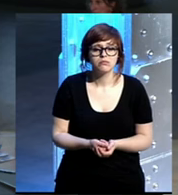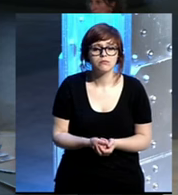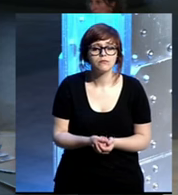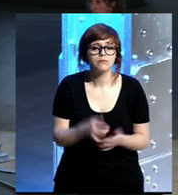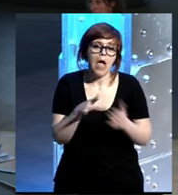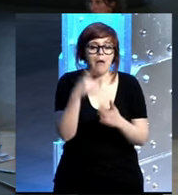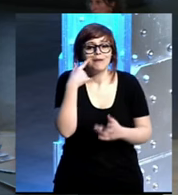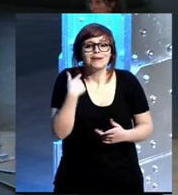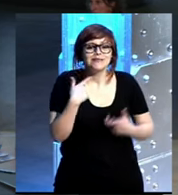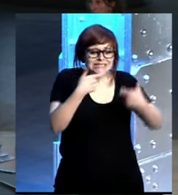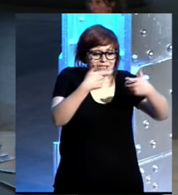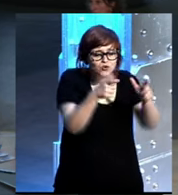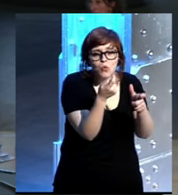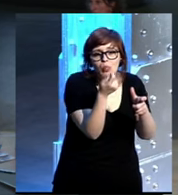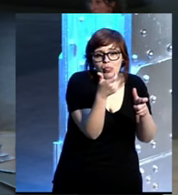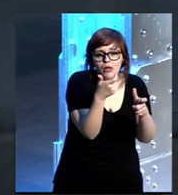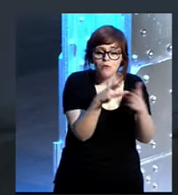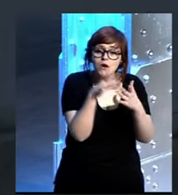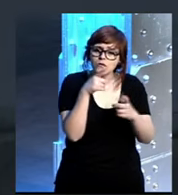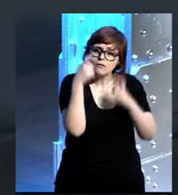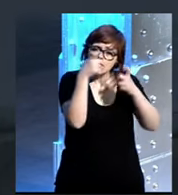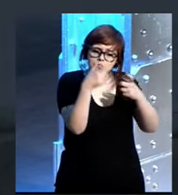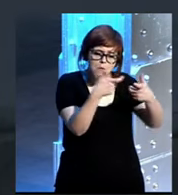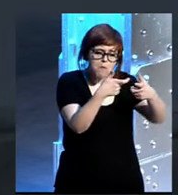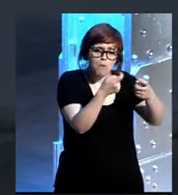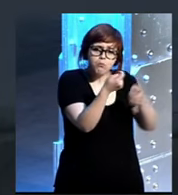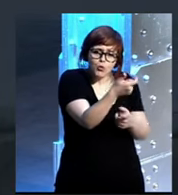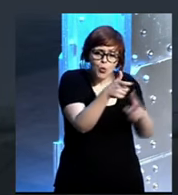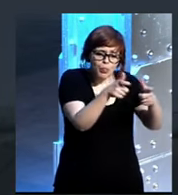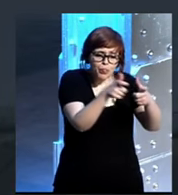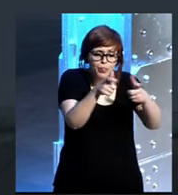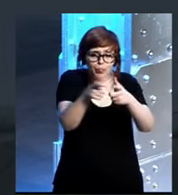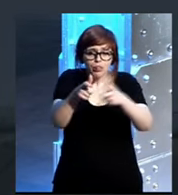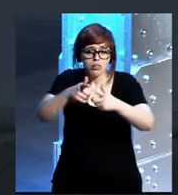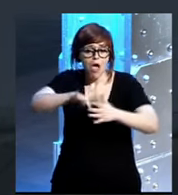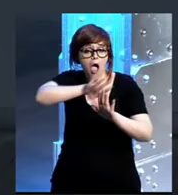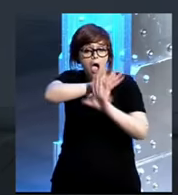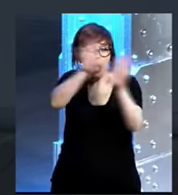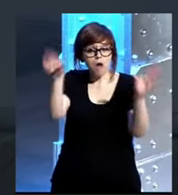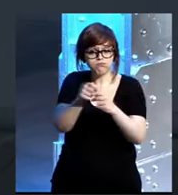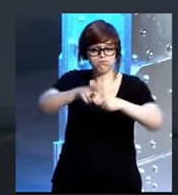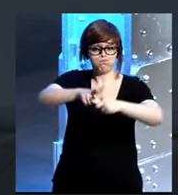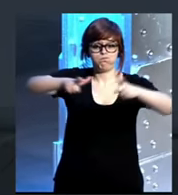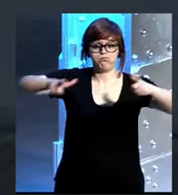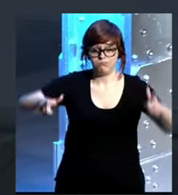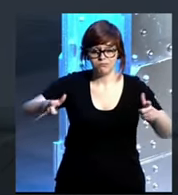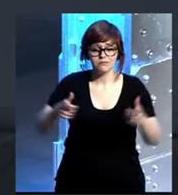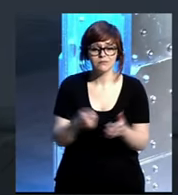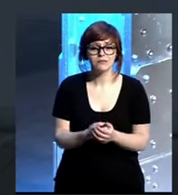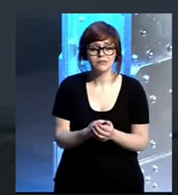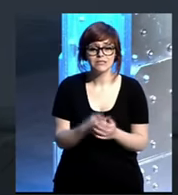dan poco, pero a muchitos dan un bastante. Y esto es algo que también nos tiene que ver. Y sobre todo si empezamos a aplicar las TIC, con lo que